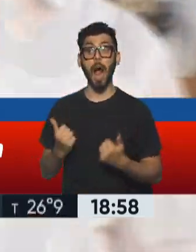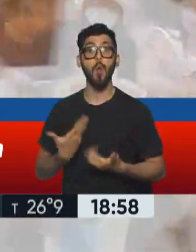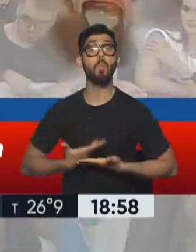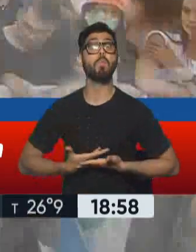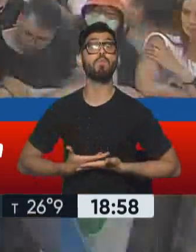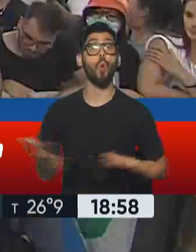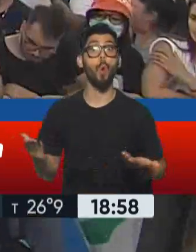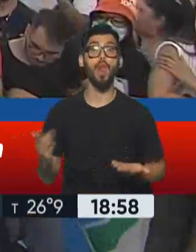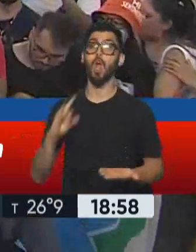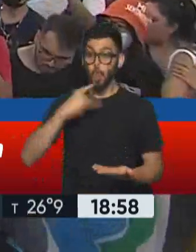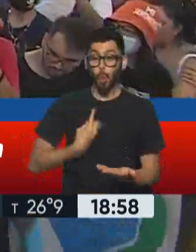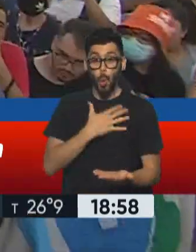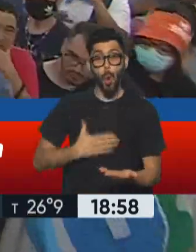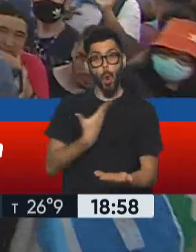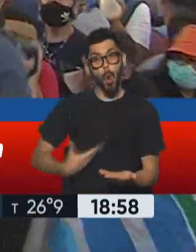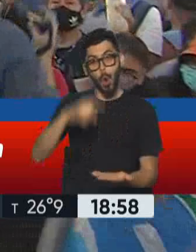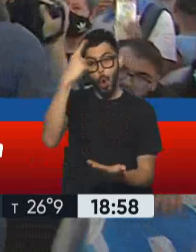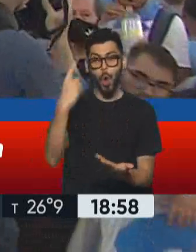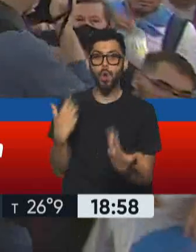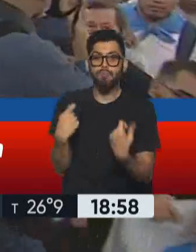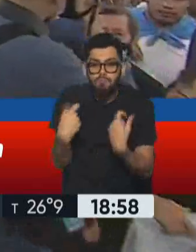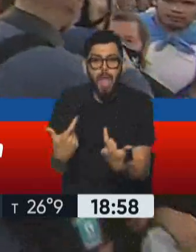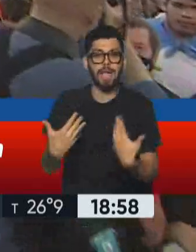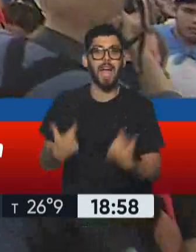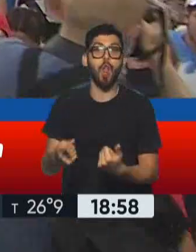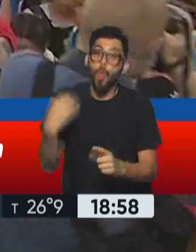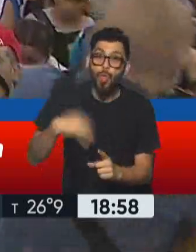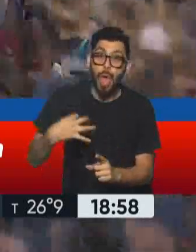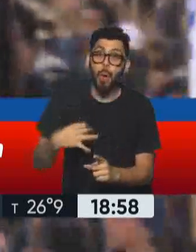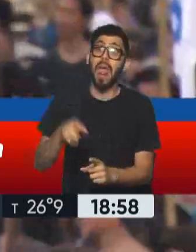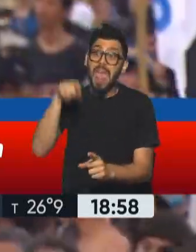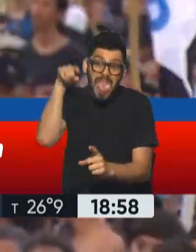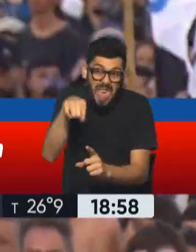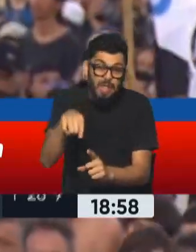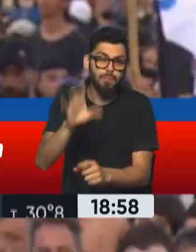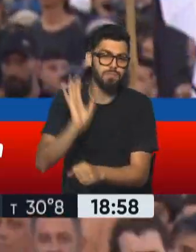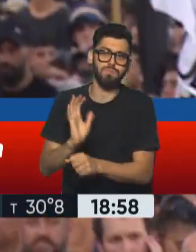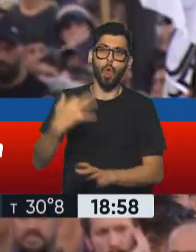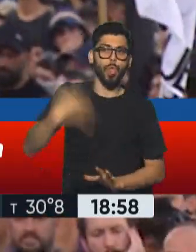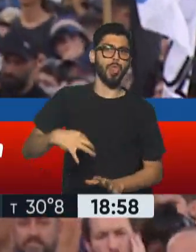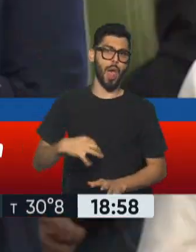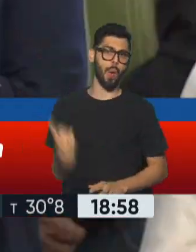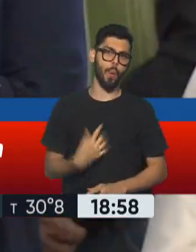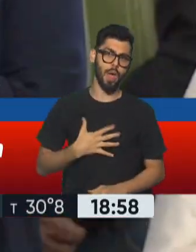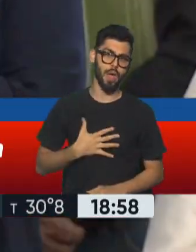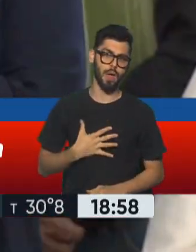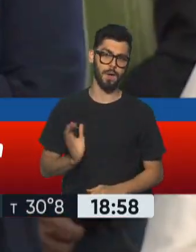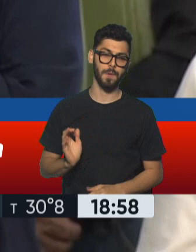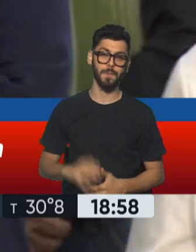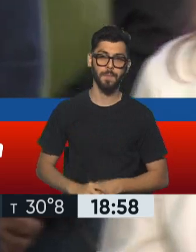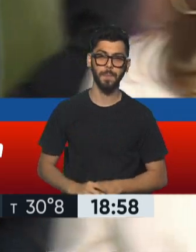Estado garantizando salud a sus habitantes, es definitivamente una obligación que tenemos en estos